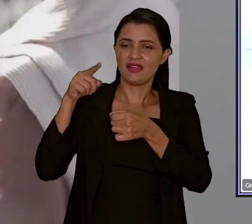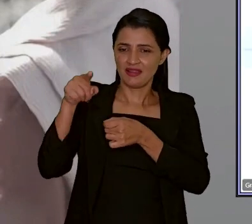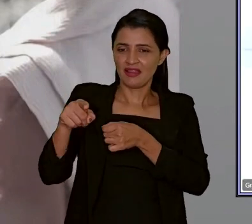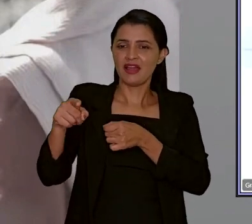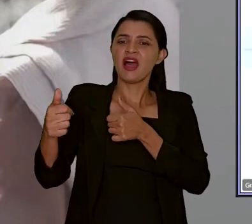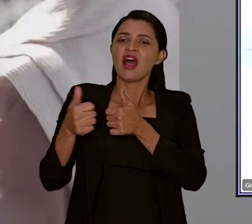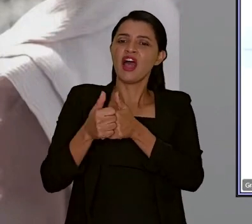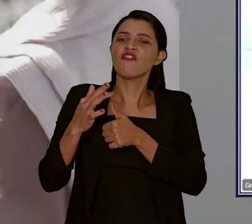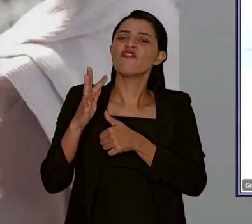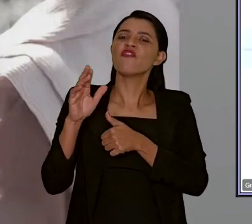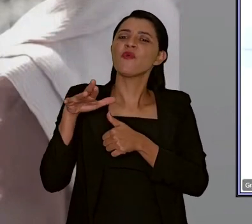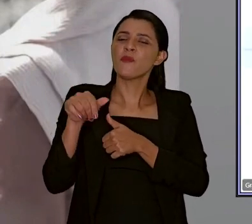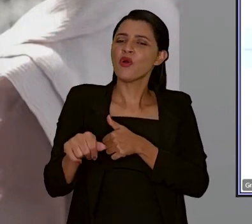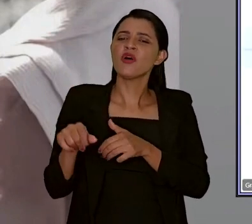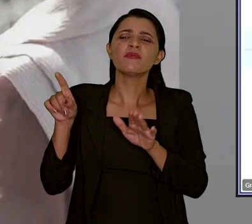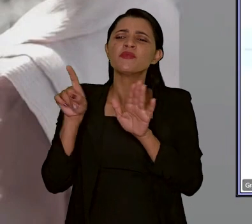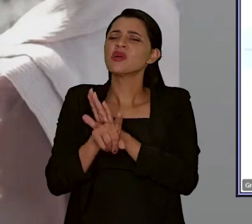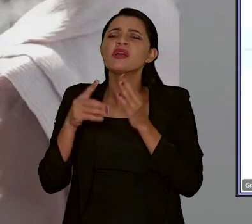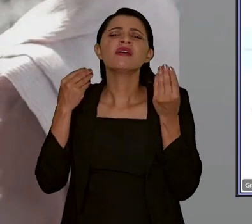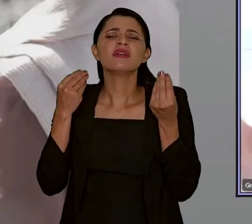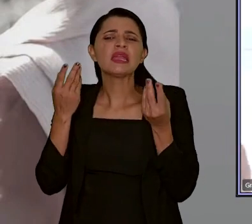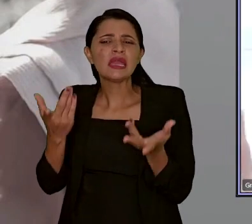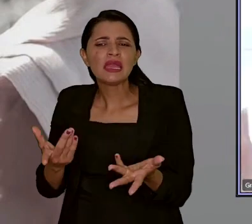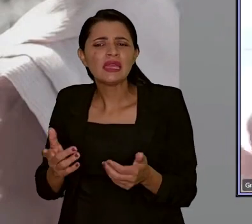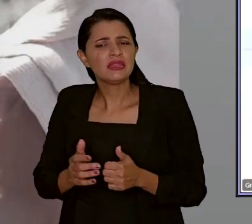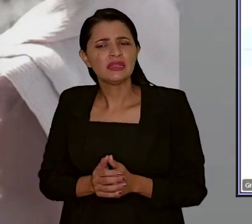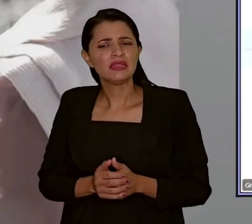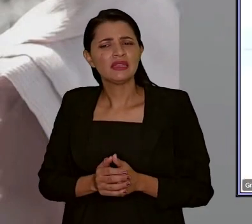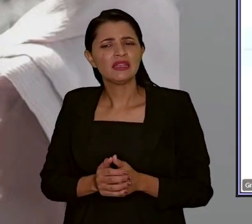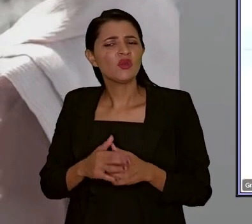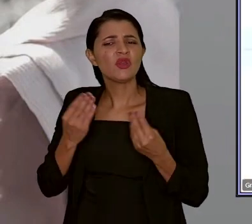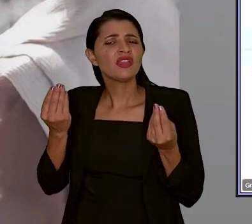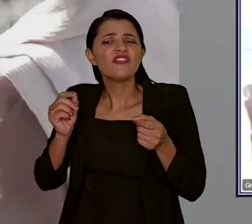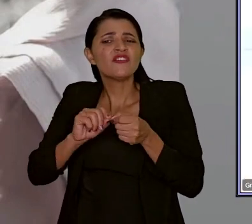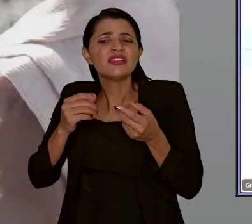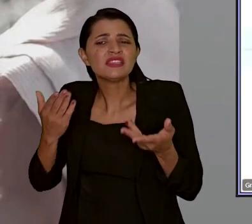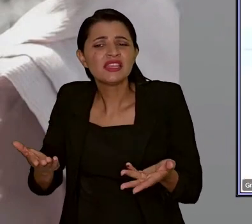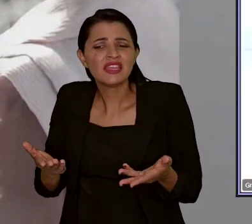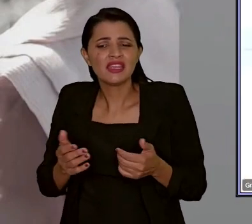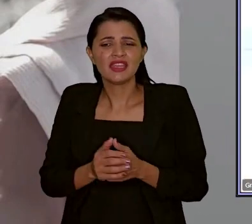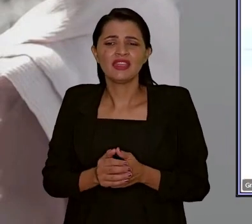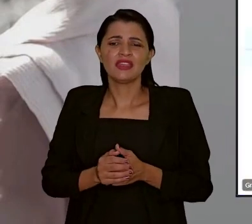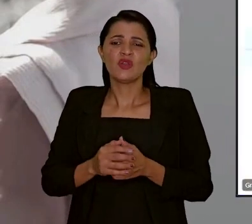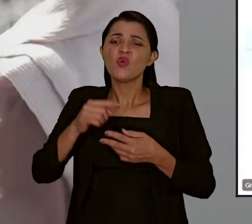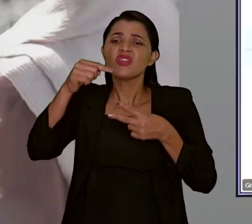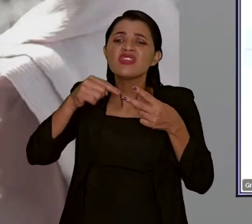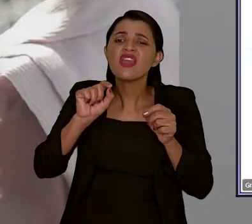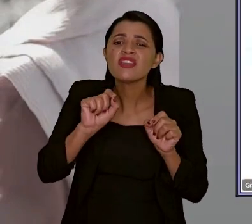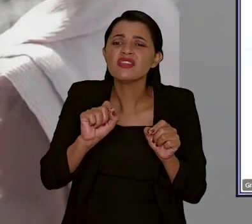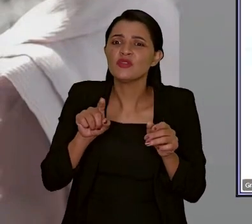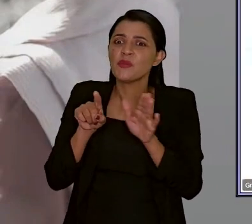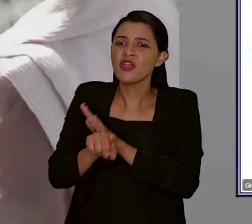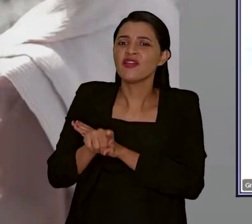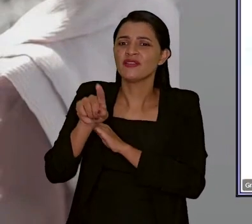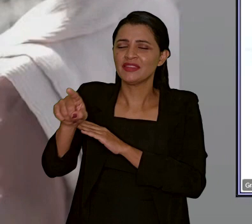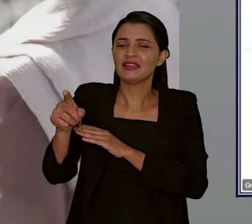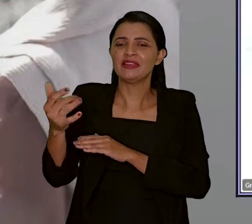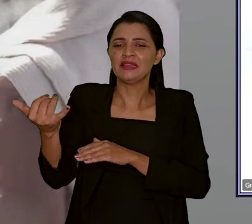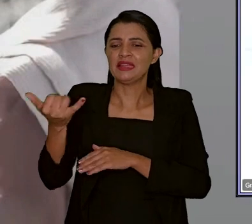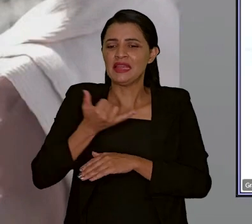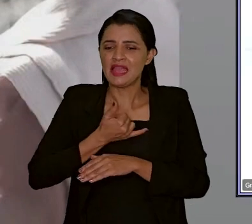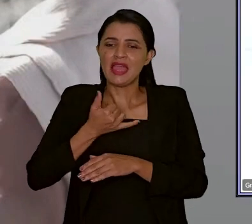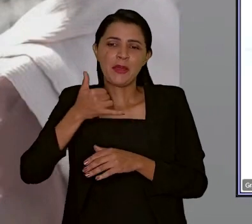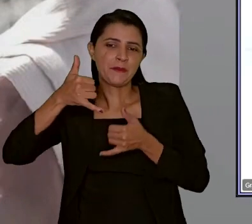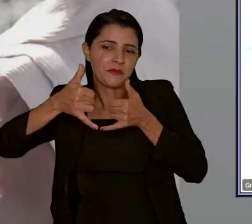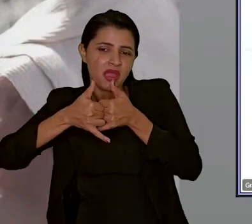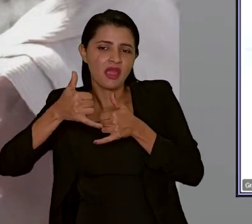dijo, ¿y quién es usted? ¿Quién es usted? ¿Qué hace aquí? Y yo le digo, yo le hablo por teléfono porque